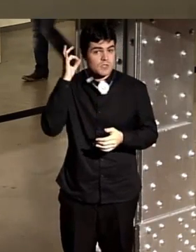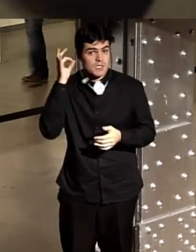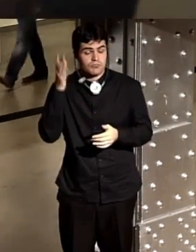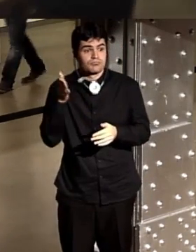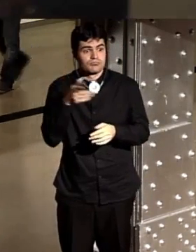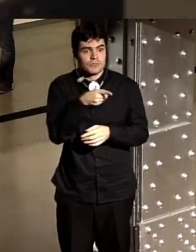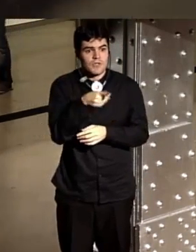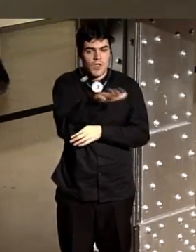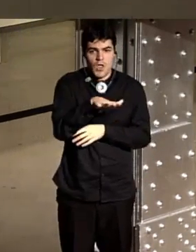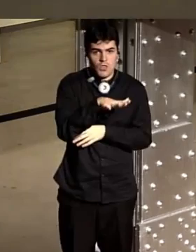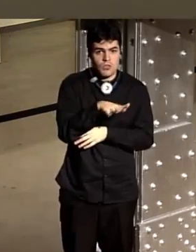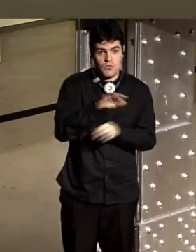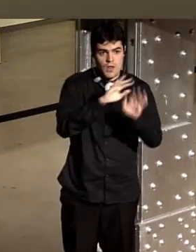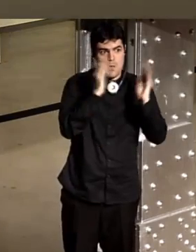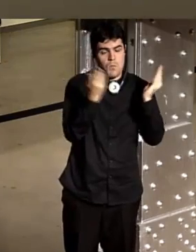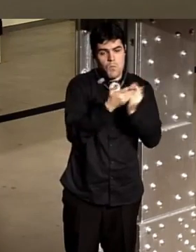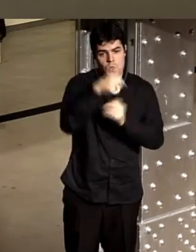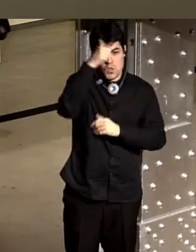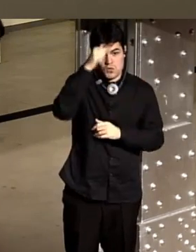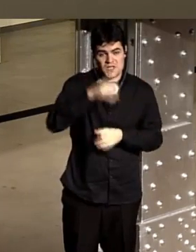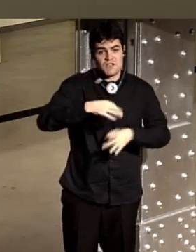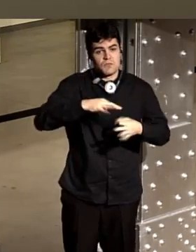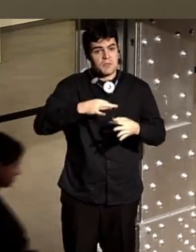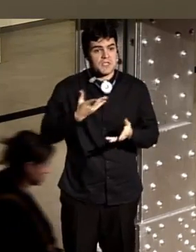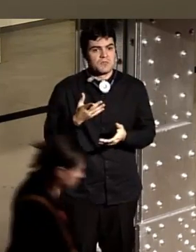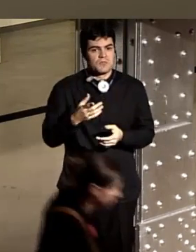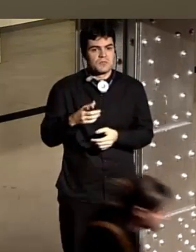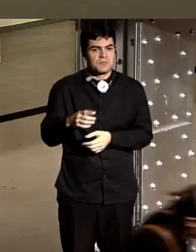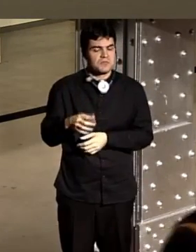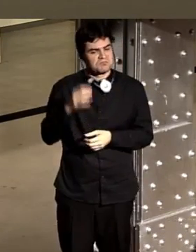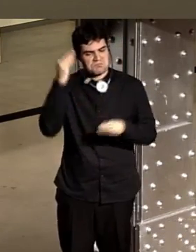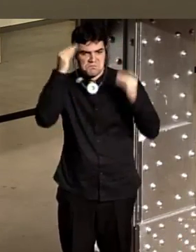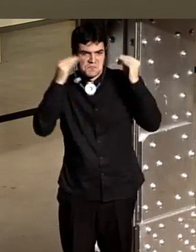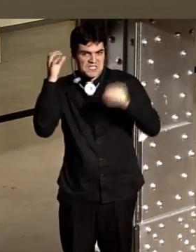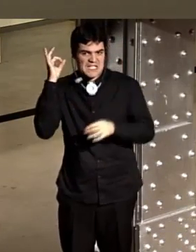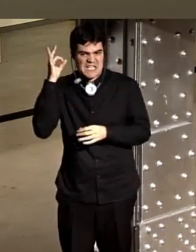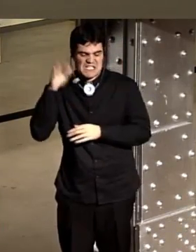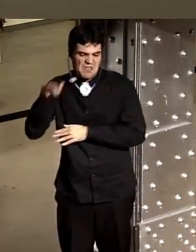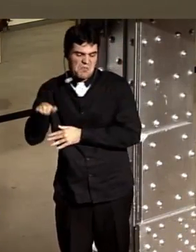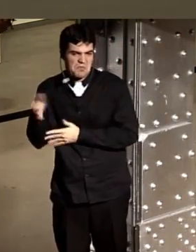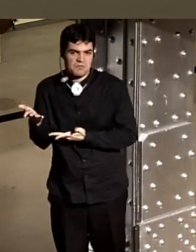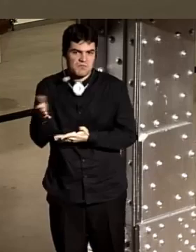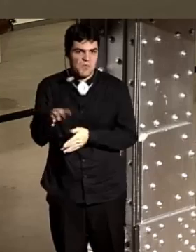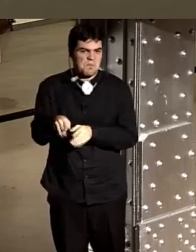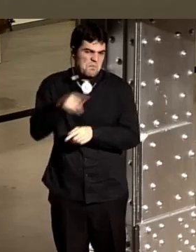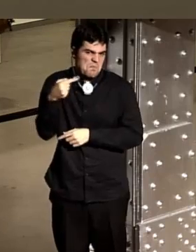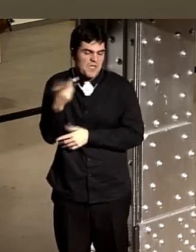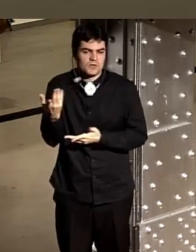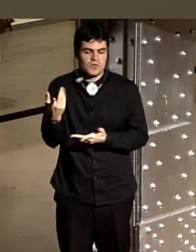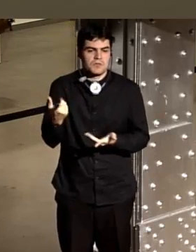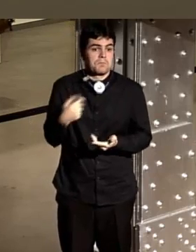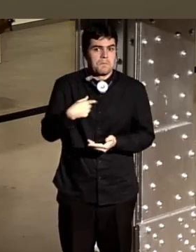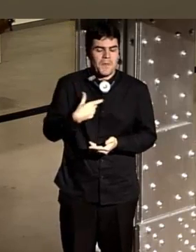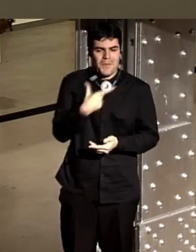parte del mundo que dominan los hombres es que la gente subestima a las mujeres, así que no esperan demasiado de mí, así que resulta muy